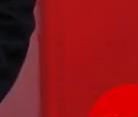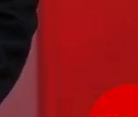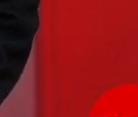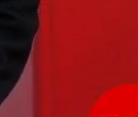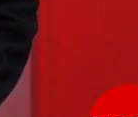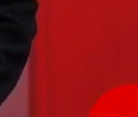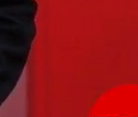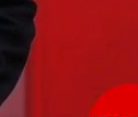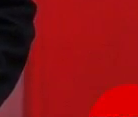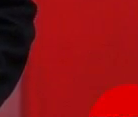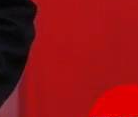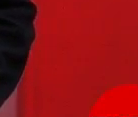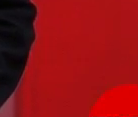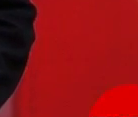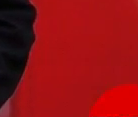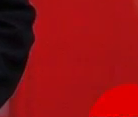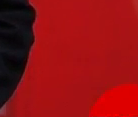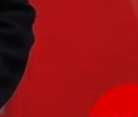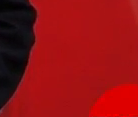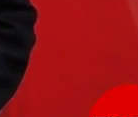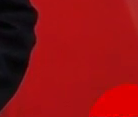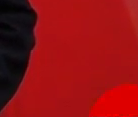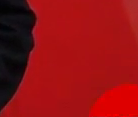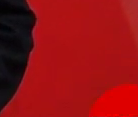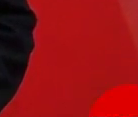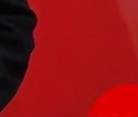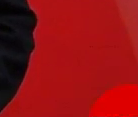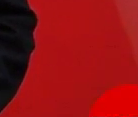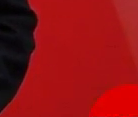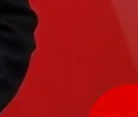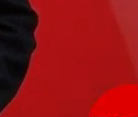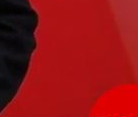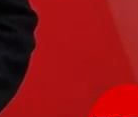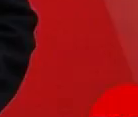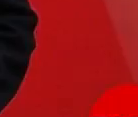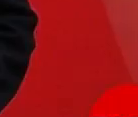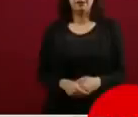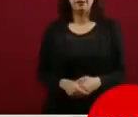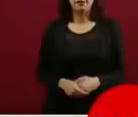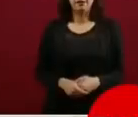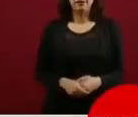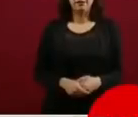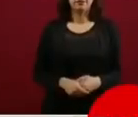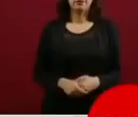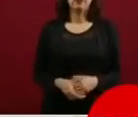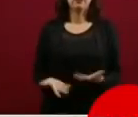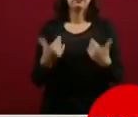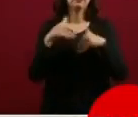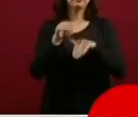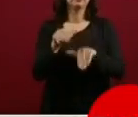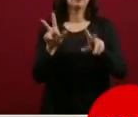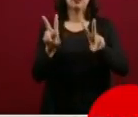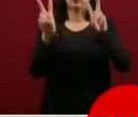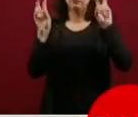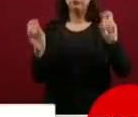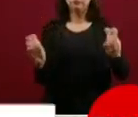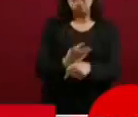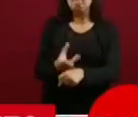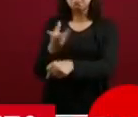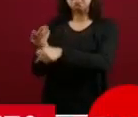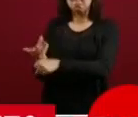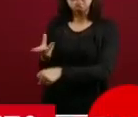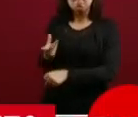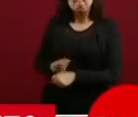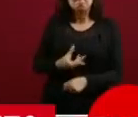Esta mañana el presidente Andrés Manuel López Obrador dio a conocer que la próxima semana se va a dar a conocer en la conferencia matutina un informe exhaustivo sobre lo que ocurrió